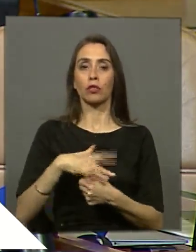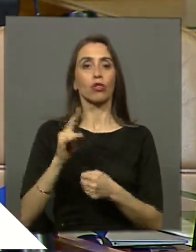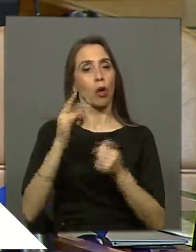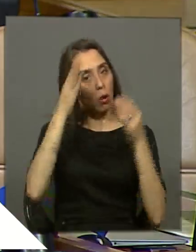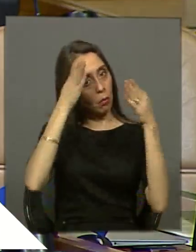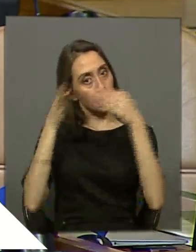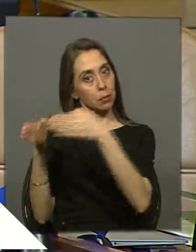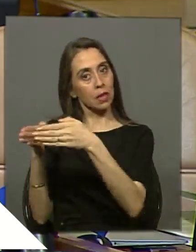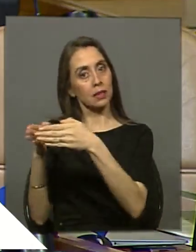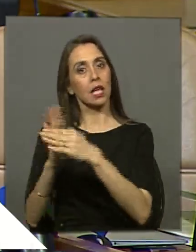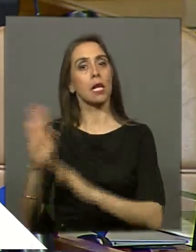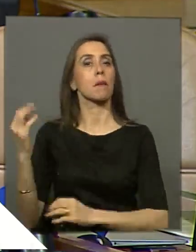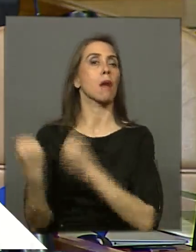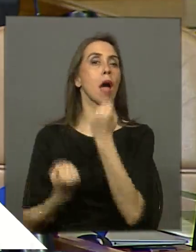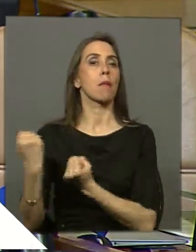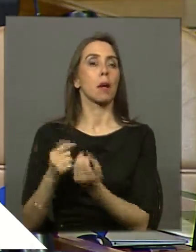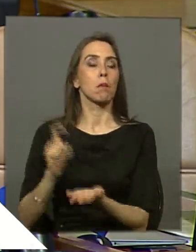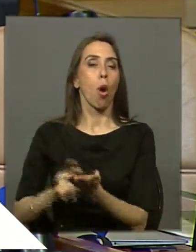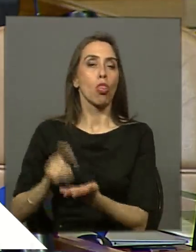solamente en la productividad